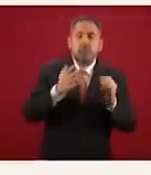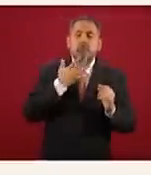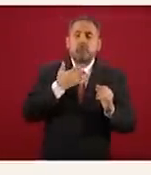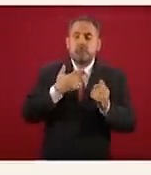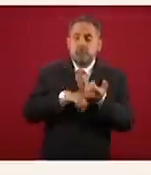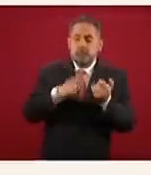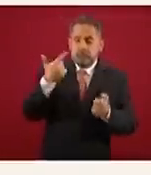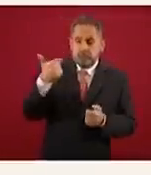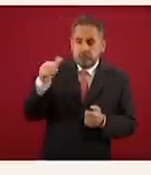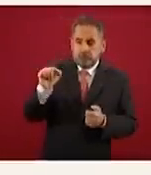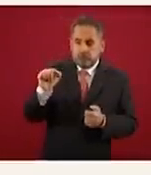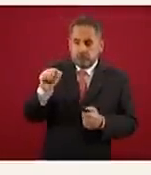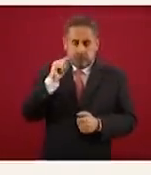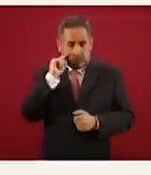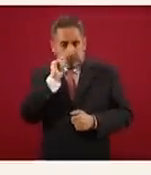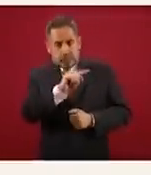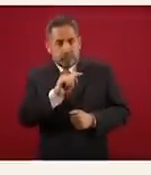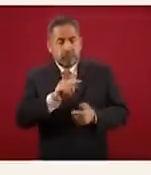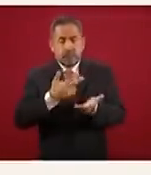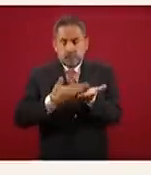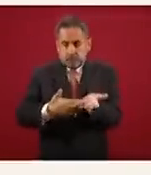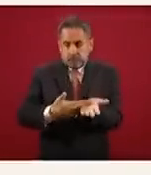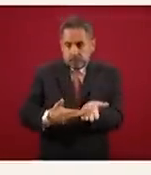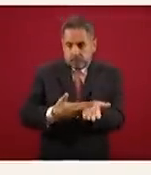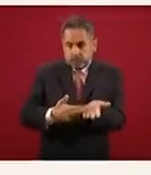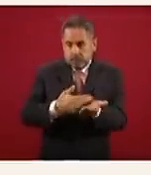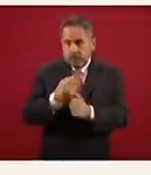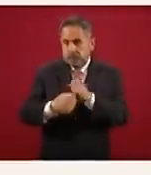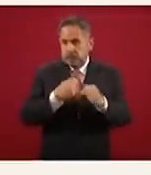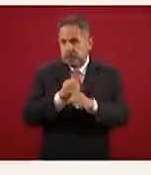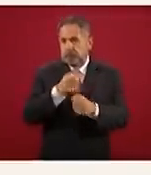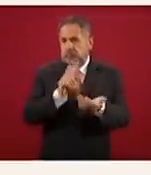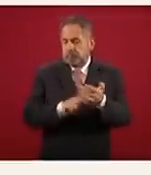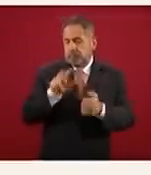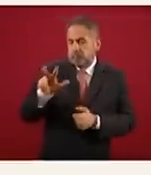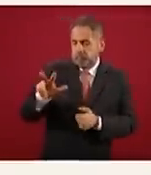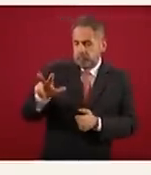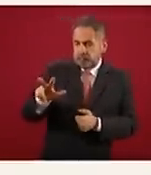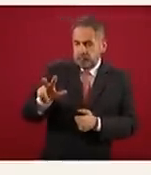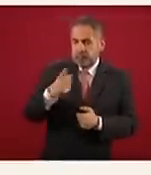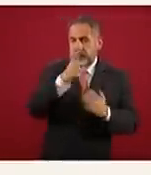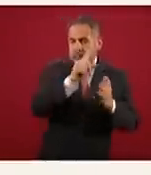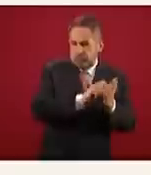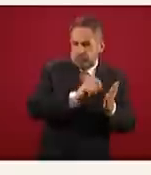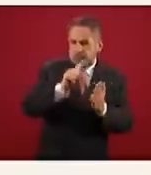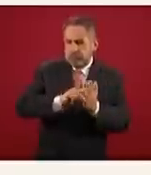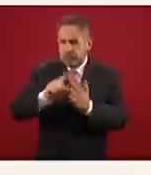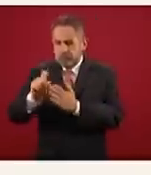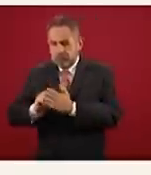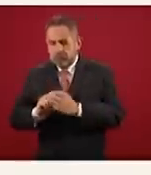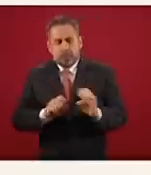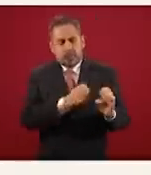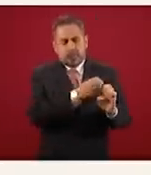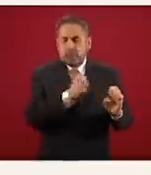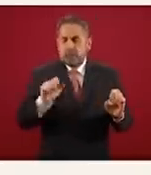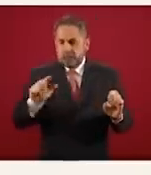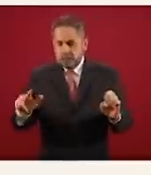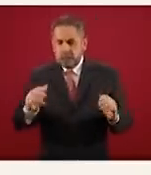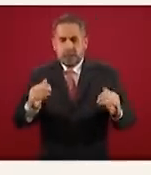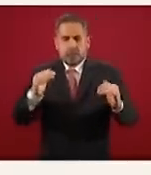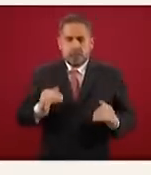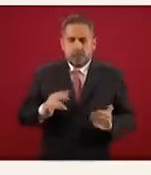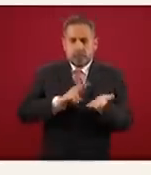las barras rosadas obedecen al año 2018 por mes, de enero a diciembre, y las verdes